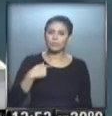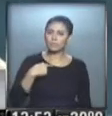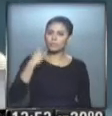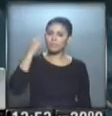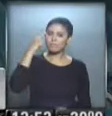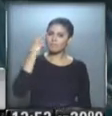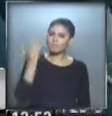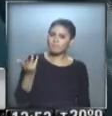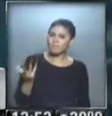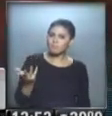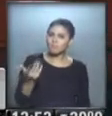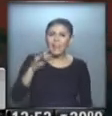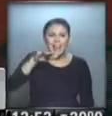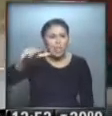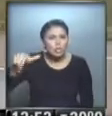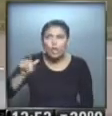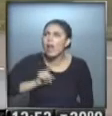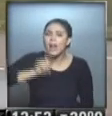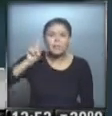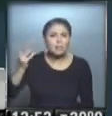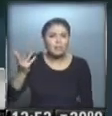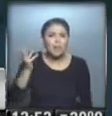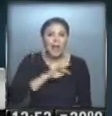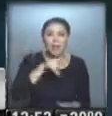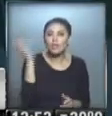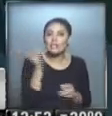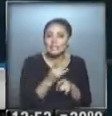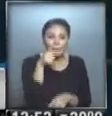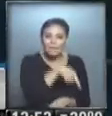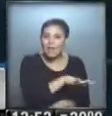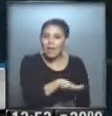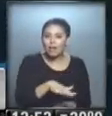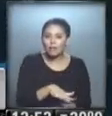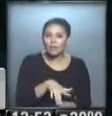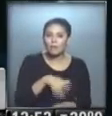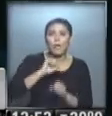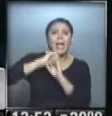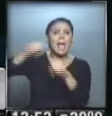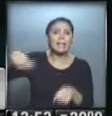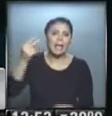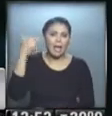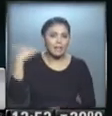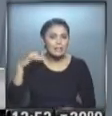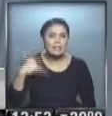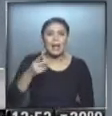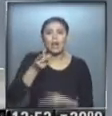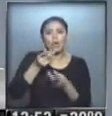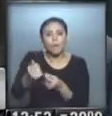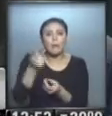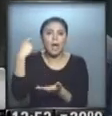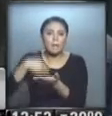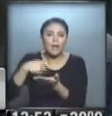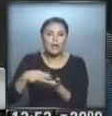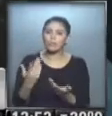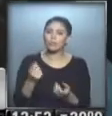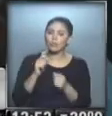la atención que hubiera ladrones arriba, porque los ladrones estaban abajo. Esquiar es caro, material, el abono de esquí. Y